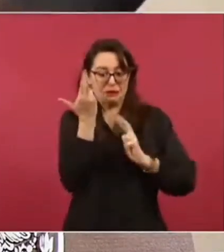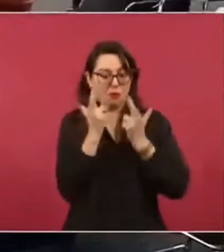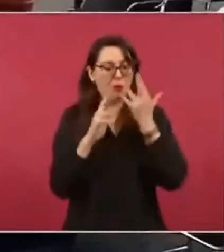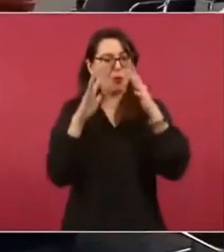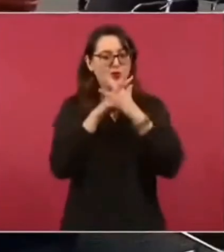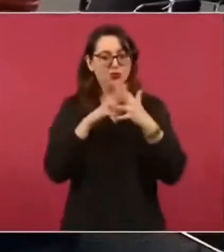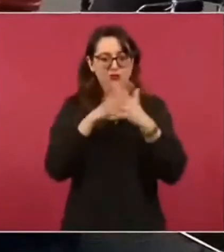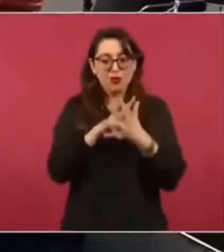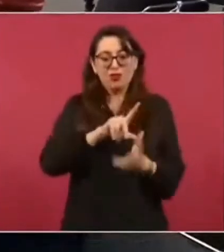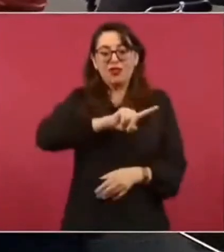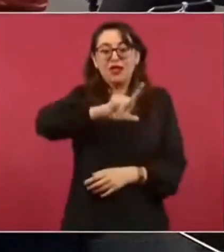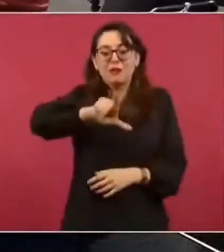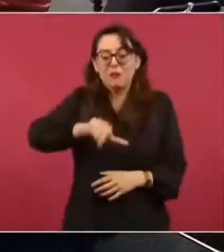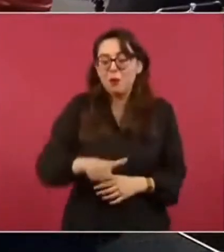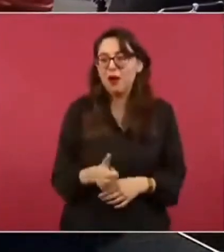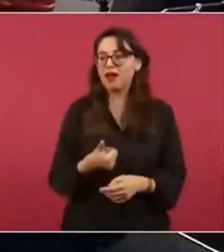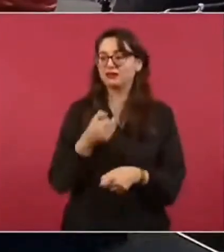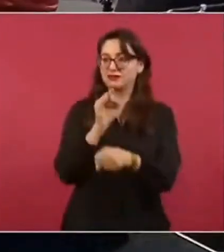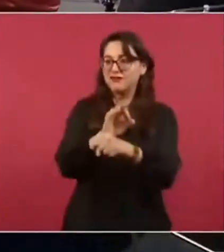Bueno,